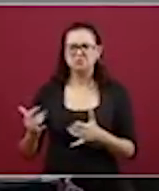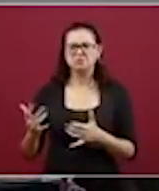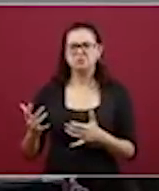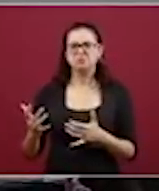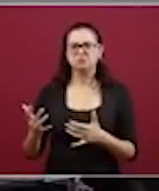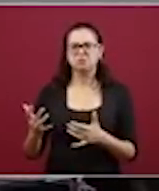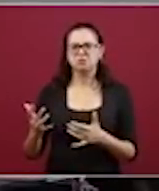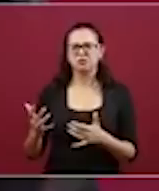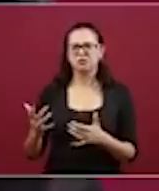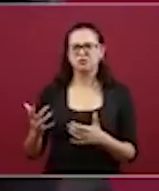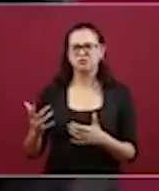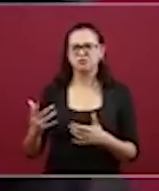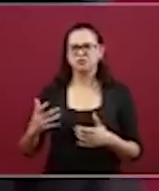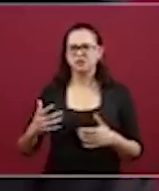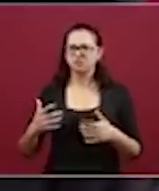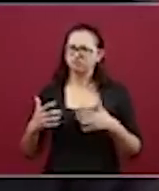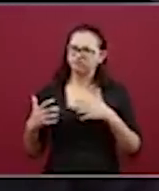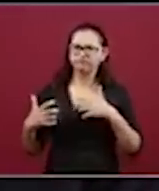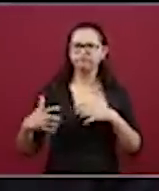sus